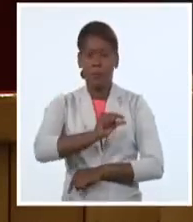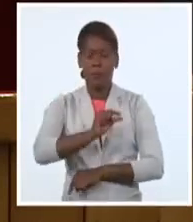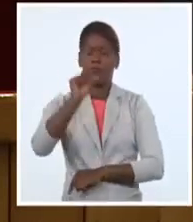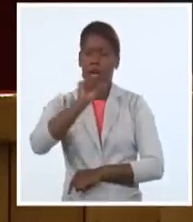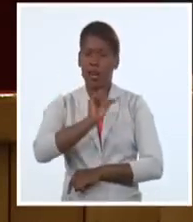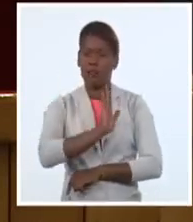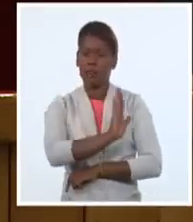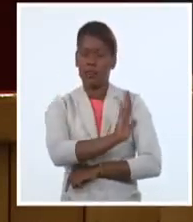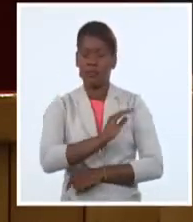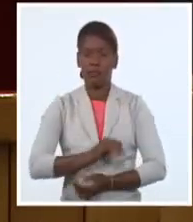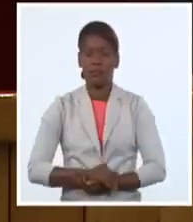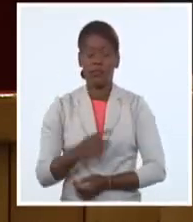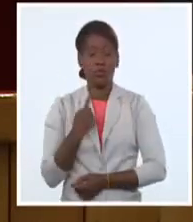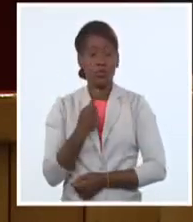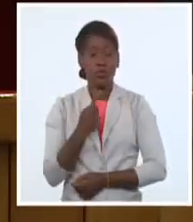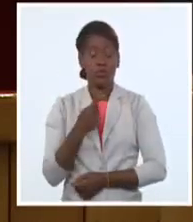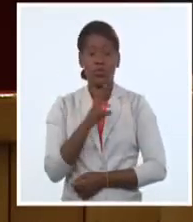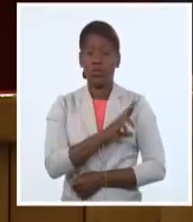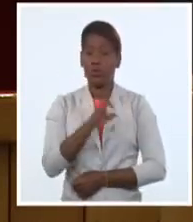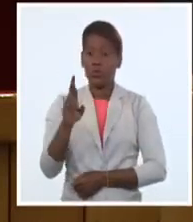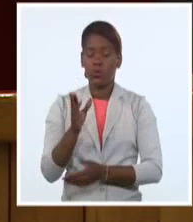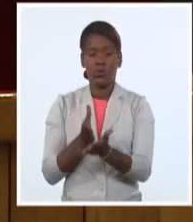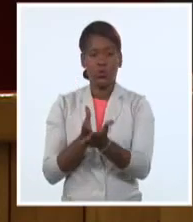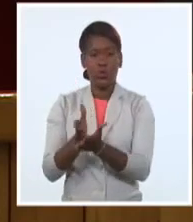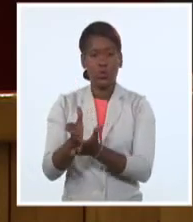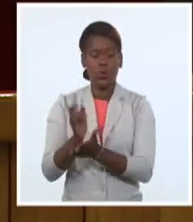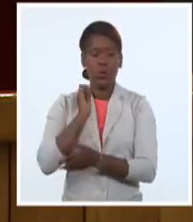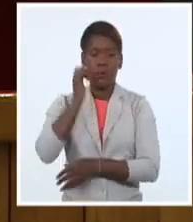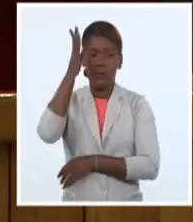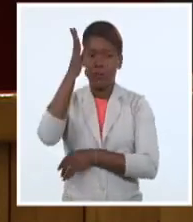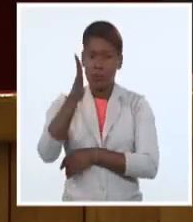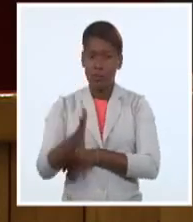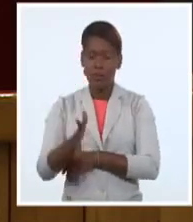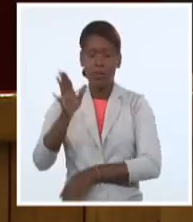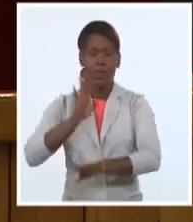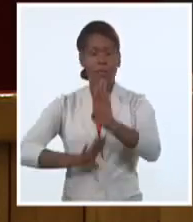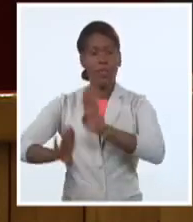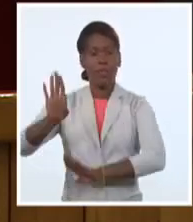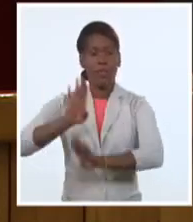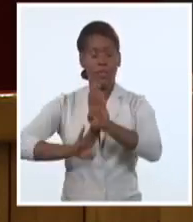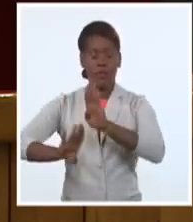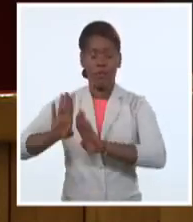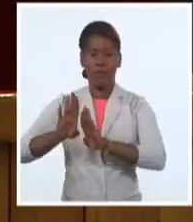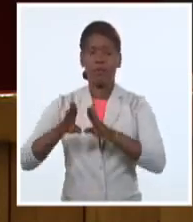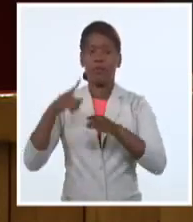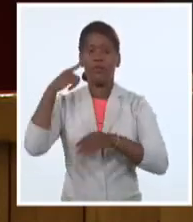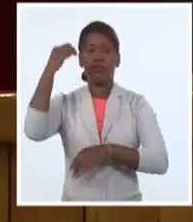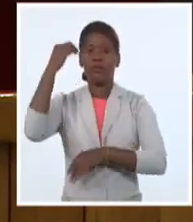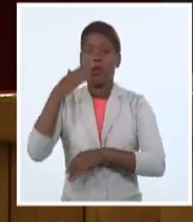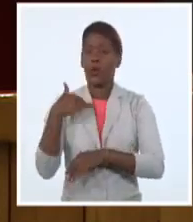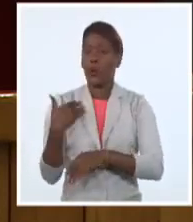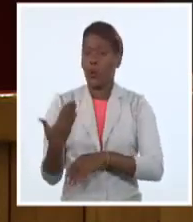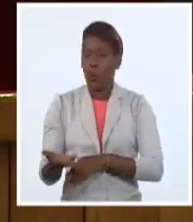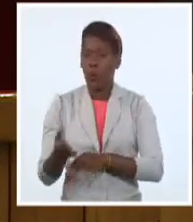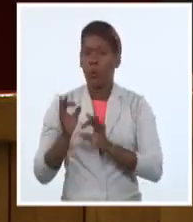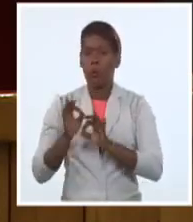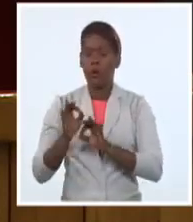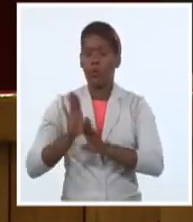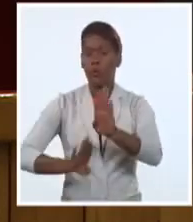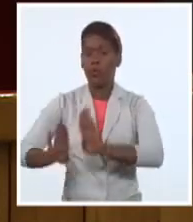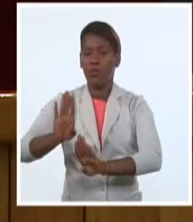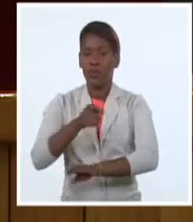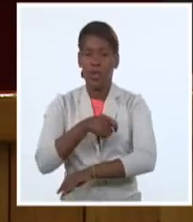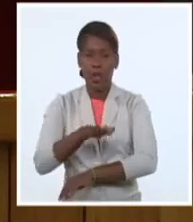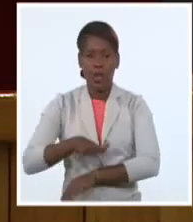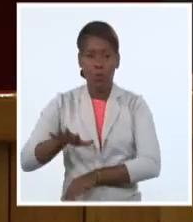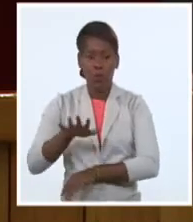La revolución estaba y estará permanentemente desafiada a ser excepcional por la capacidad de su pueblo de